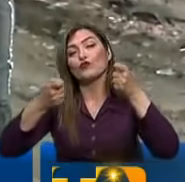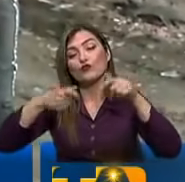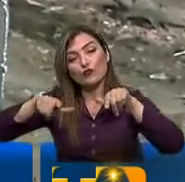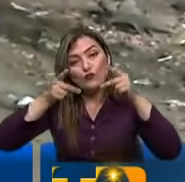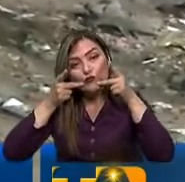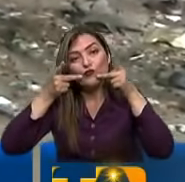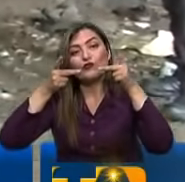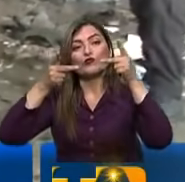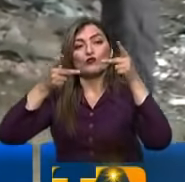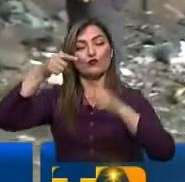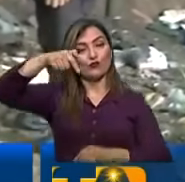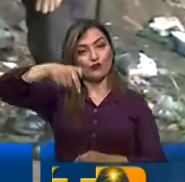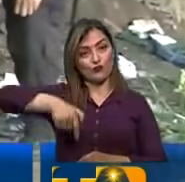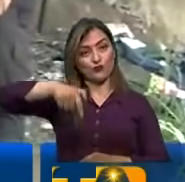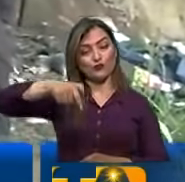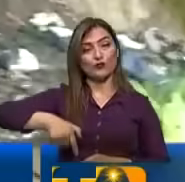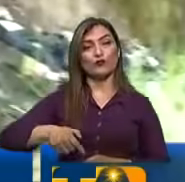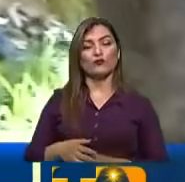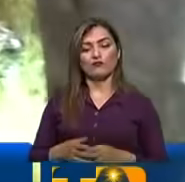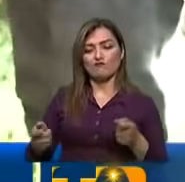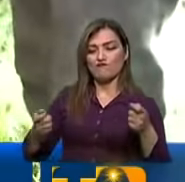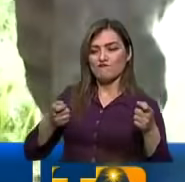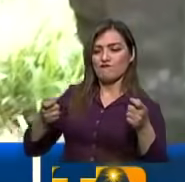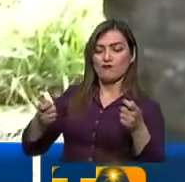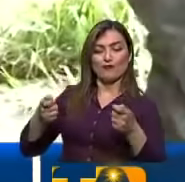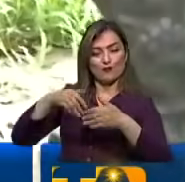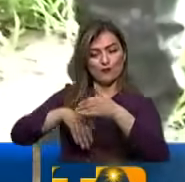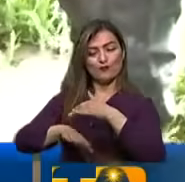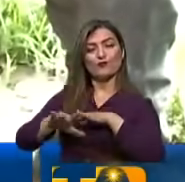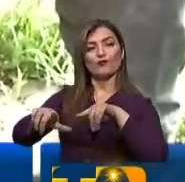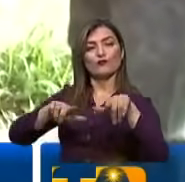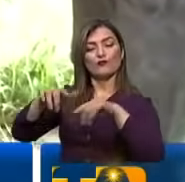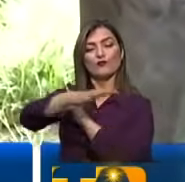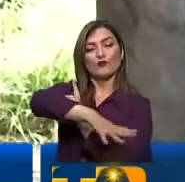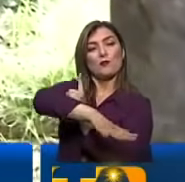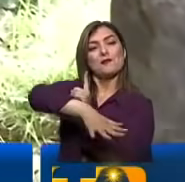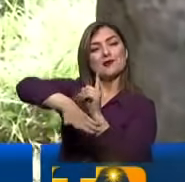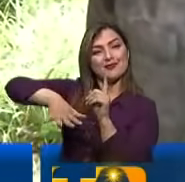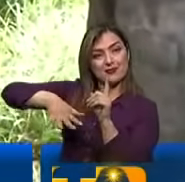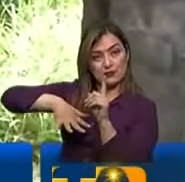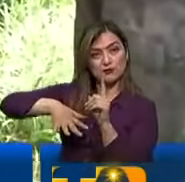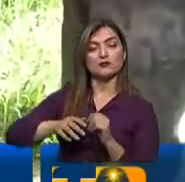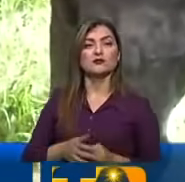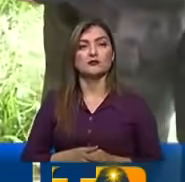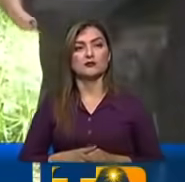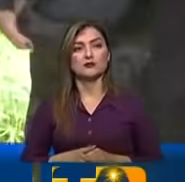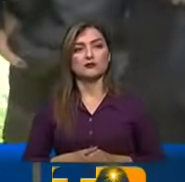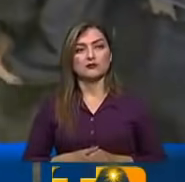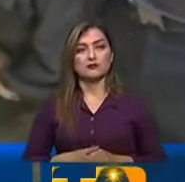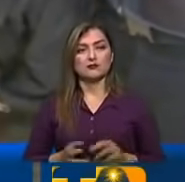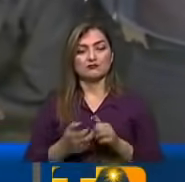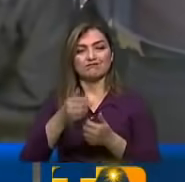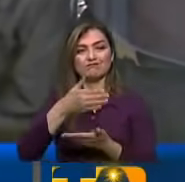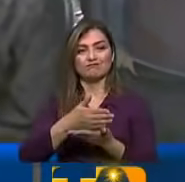espacio público, el día de hoy hacer esta intervención situacional ambiental que nos permita contrarrestar este factor que